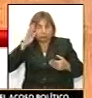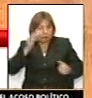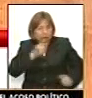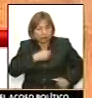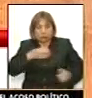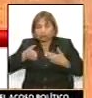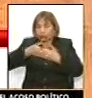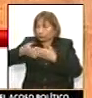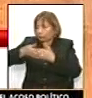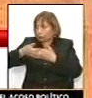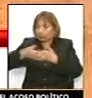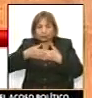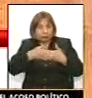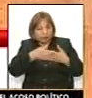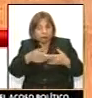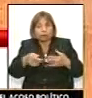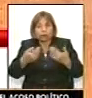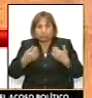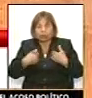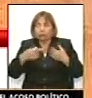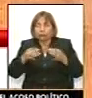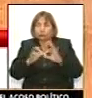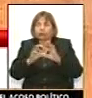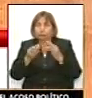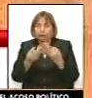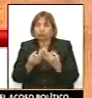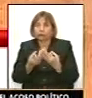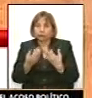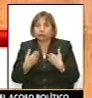nosotros y ellos también tienen familia, ¿no? Tienen hijos.